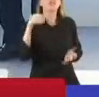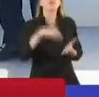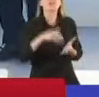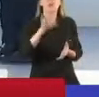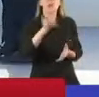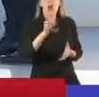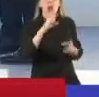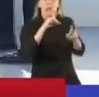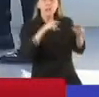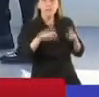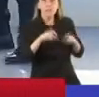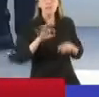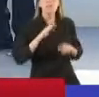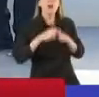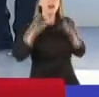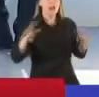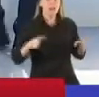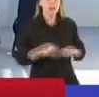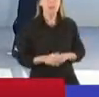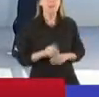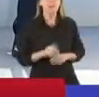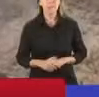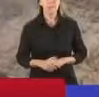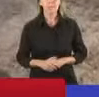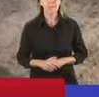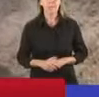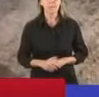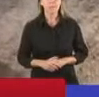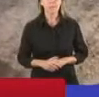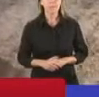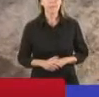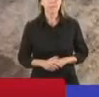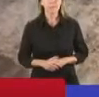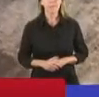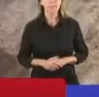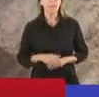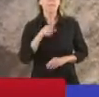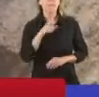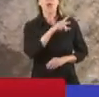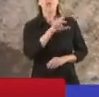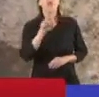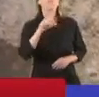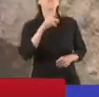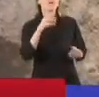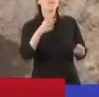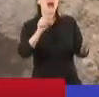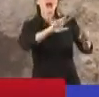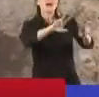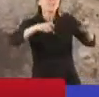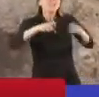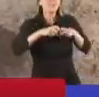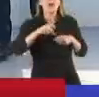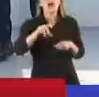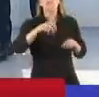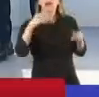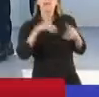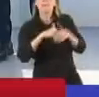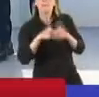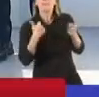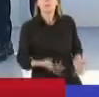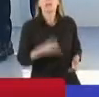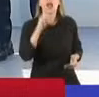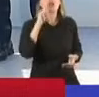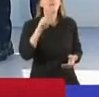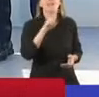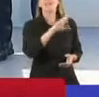inauguró una obra similar, también estaba la foto con Perón. Dando. Lo hicieron lo mismo. Creo que la